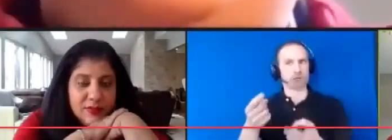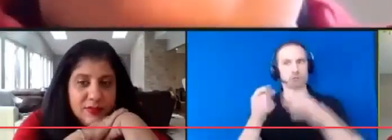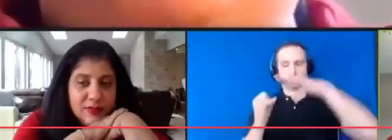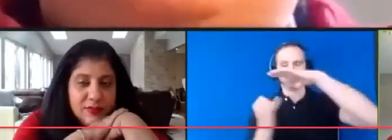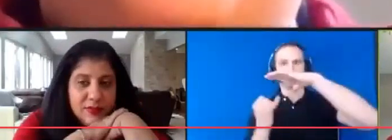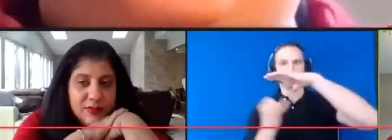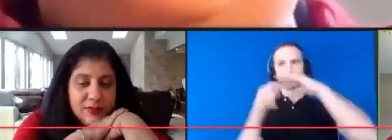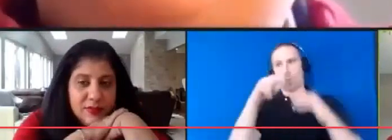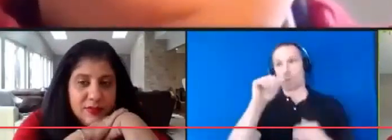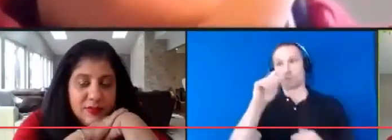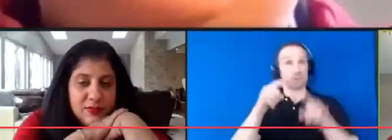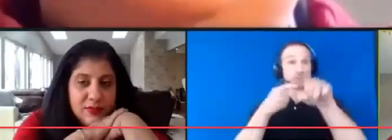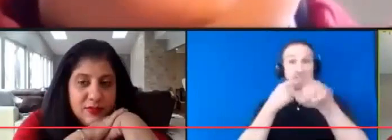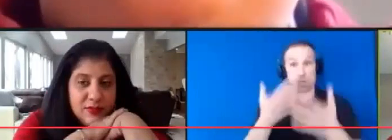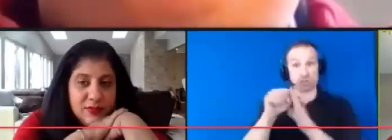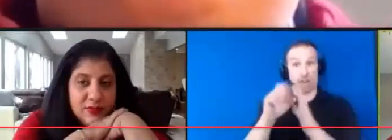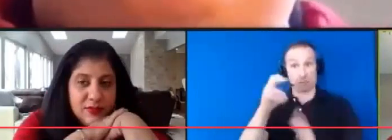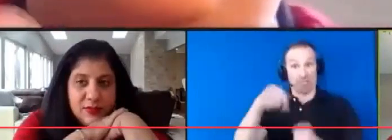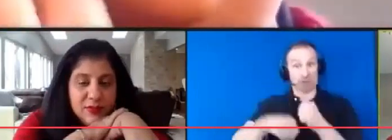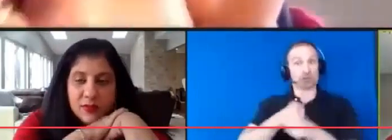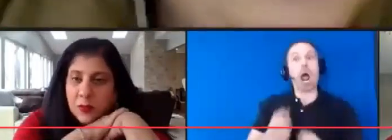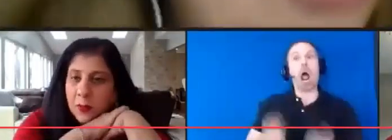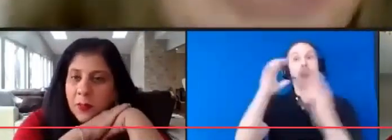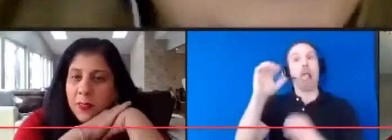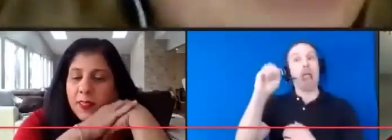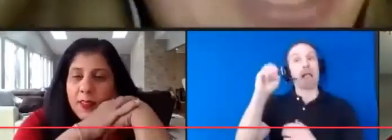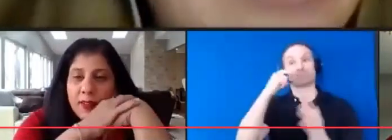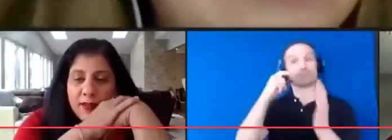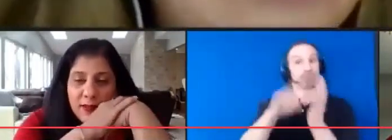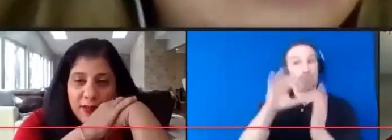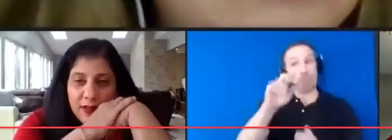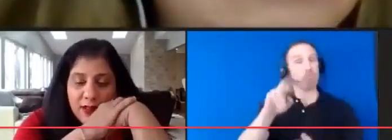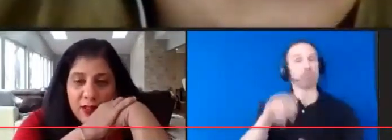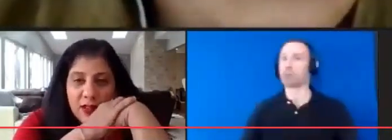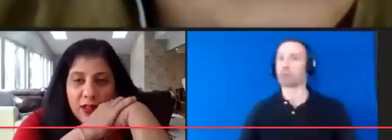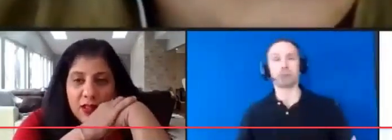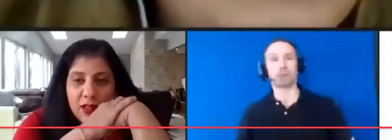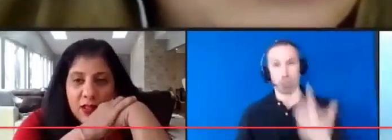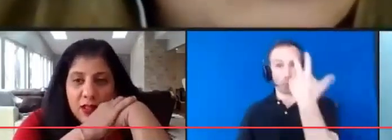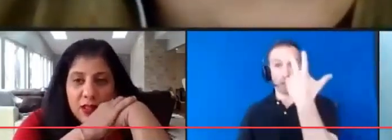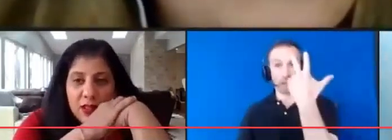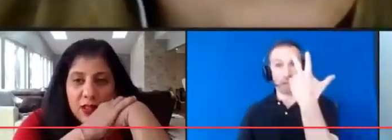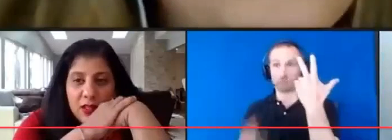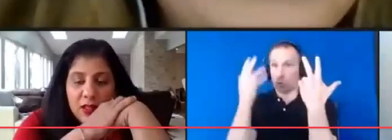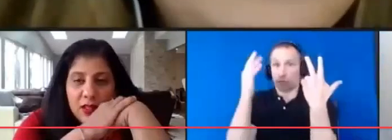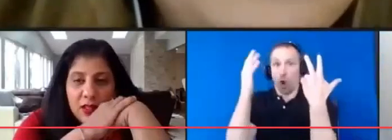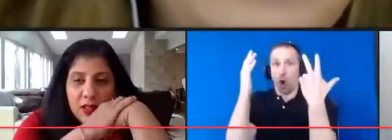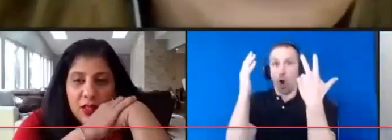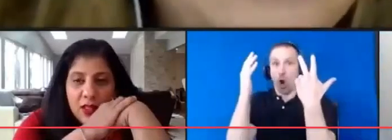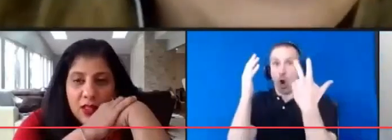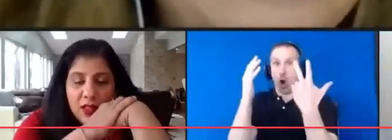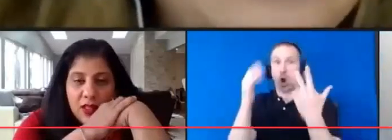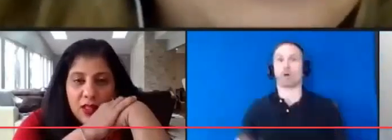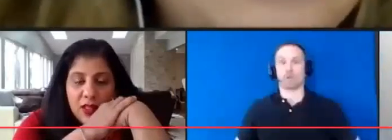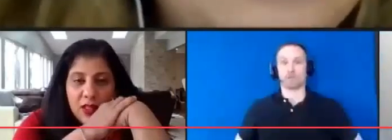así que a eso él se refiere si yo si hemos tenido menos